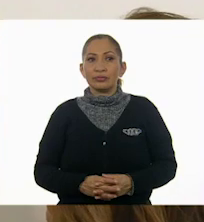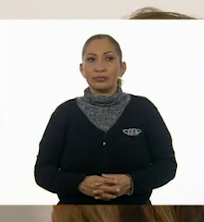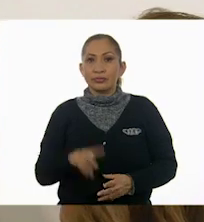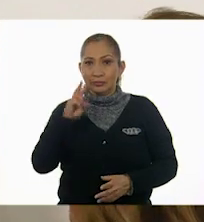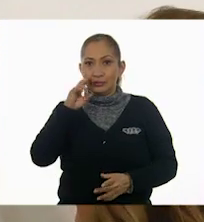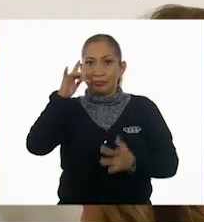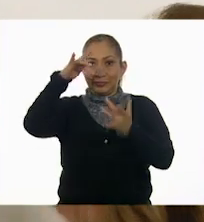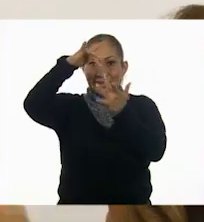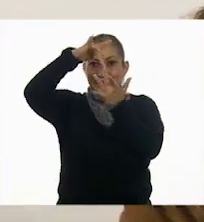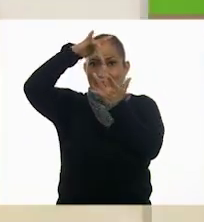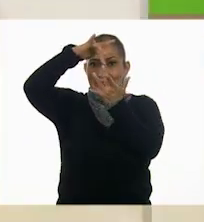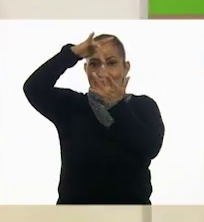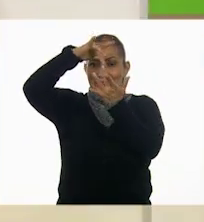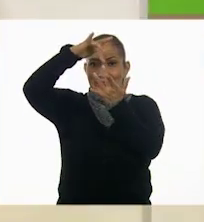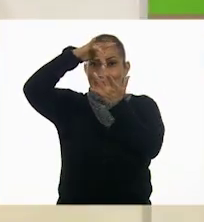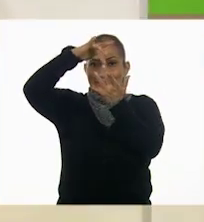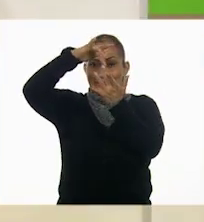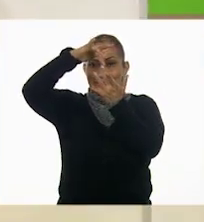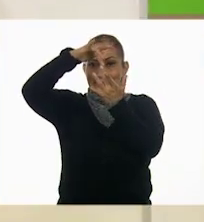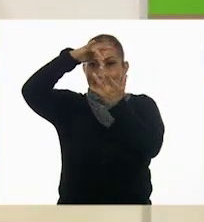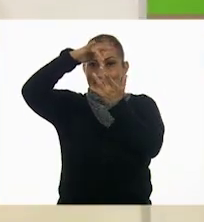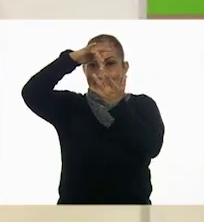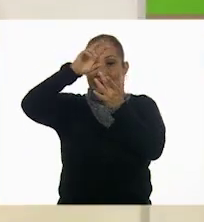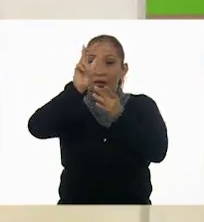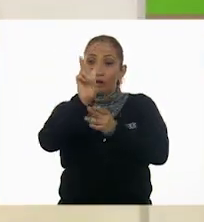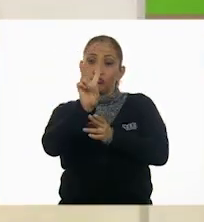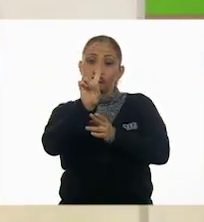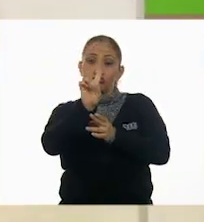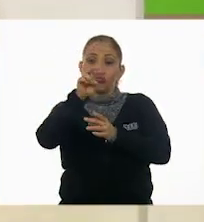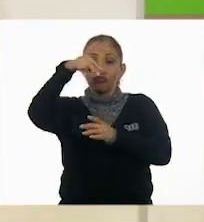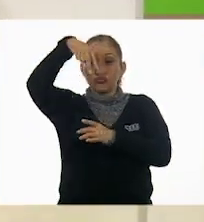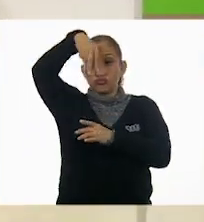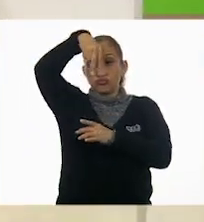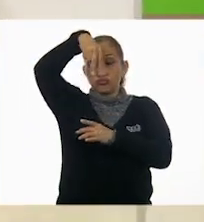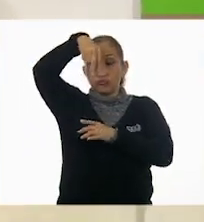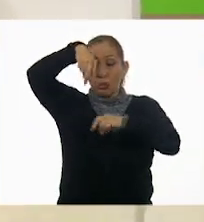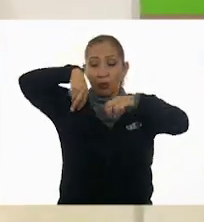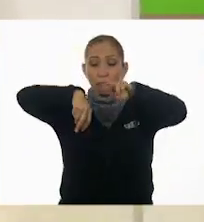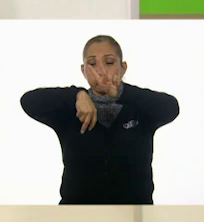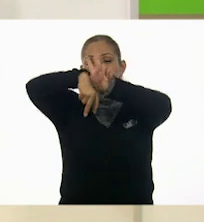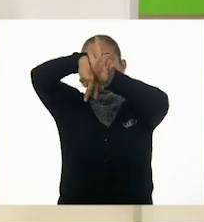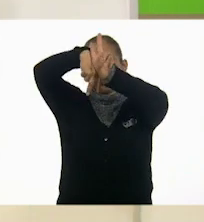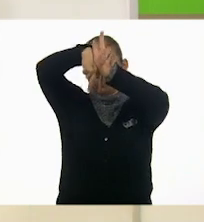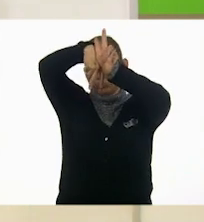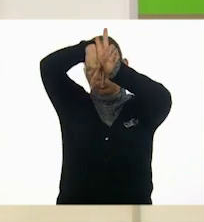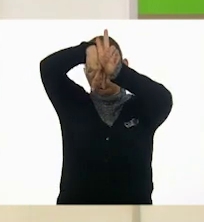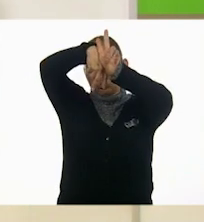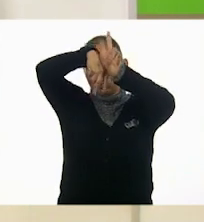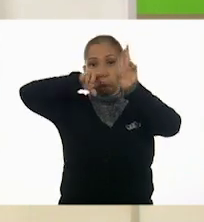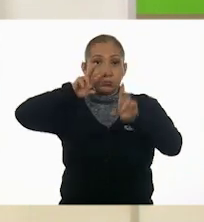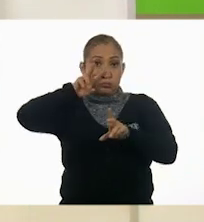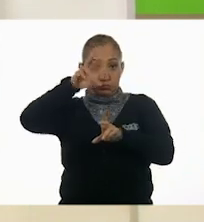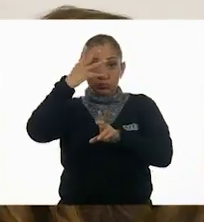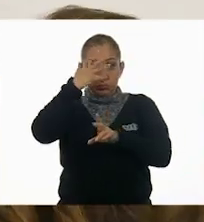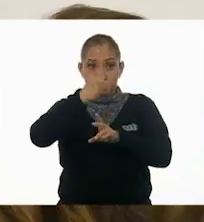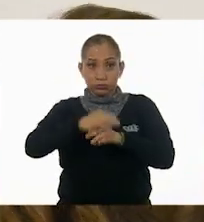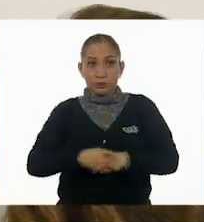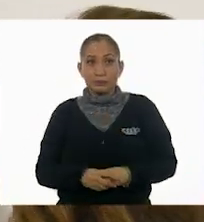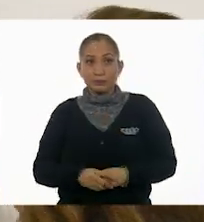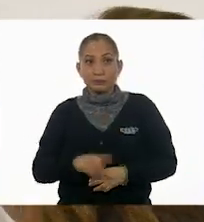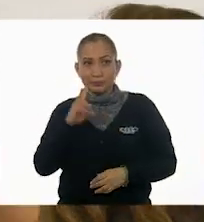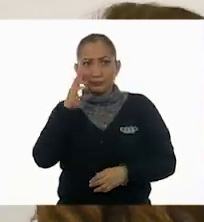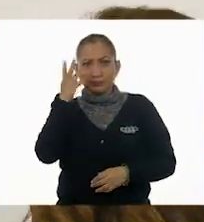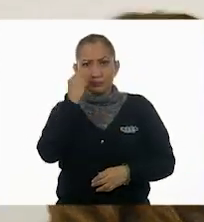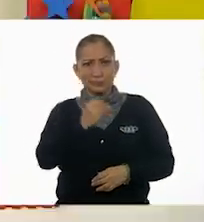¡Ay! Ya va quedando. Se ve muy, muy, muy padre. Este patrón está muy bonito.